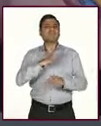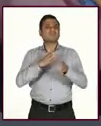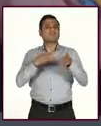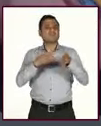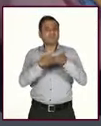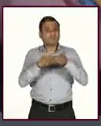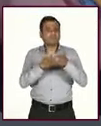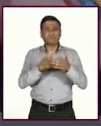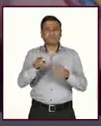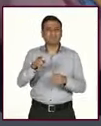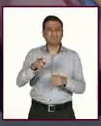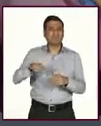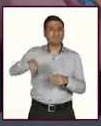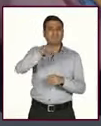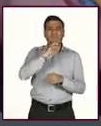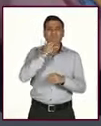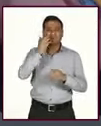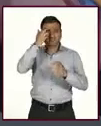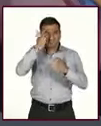disciplina?